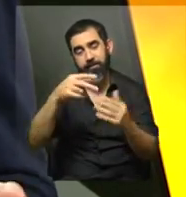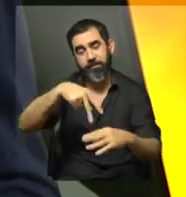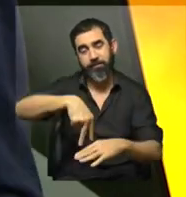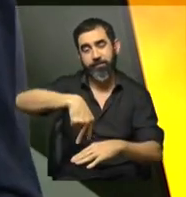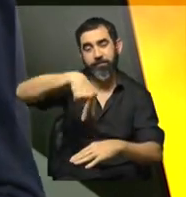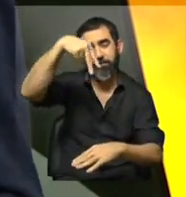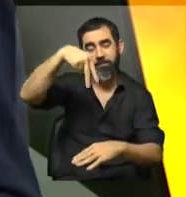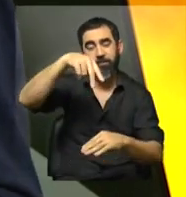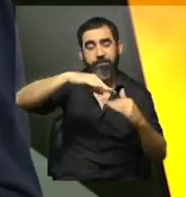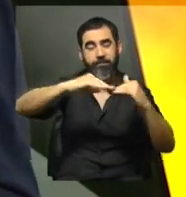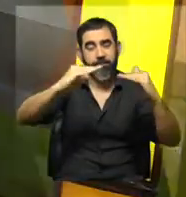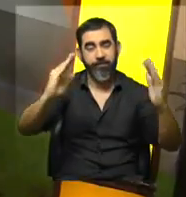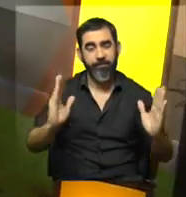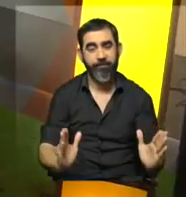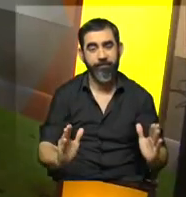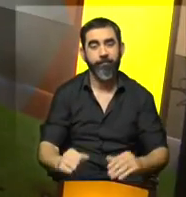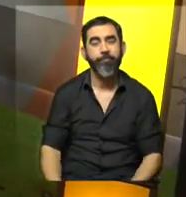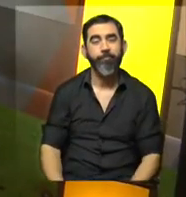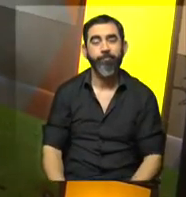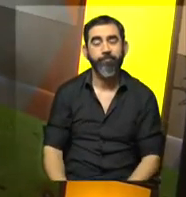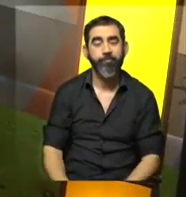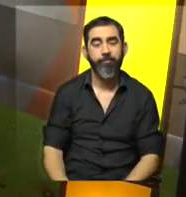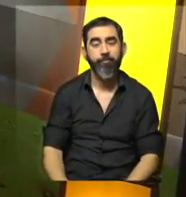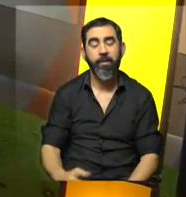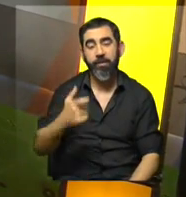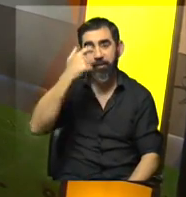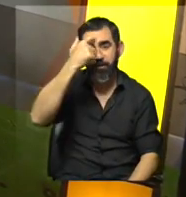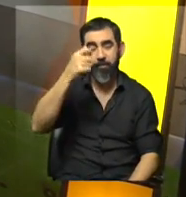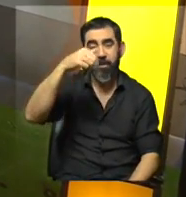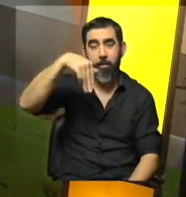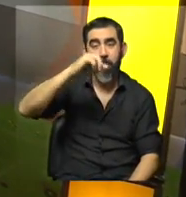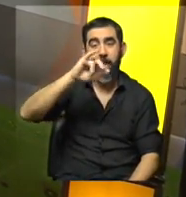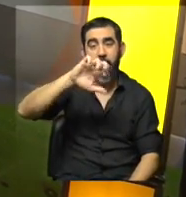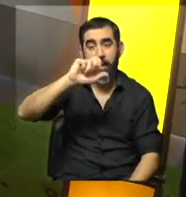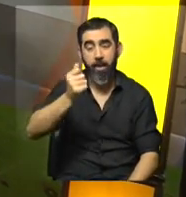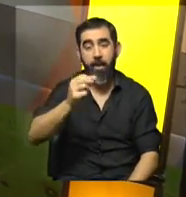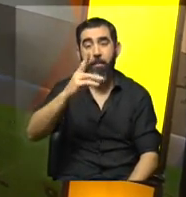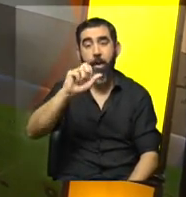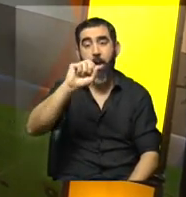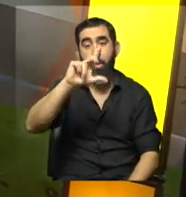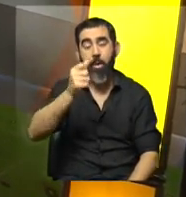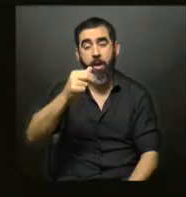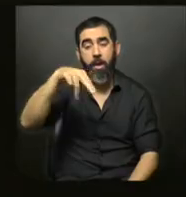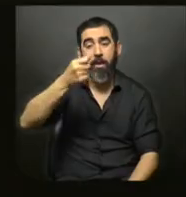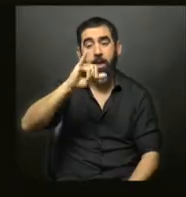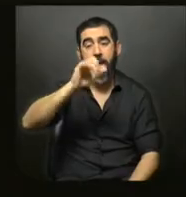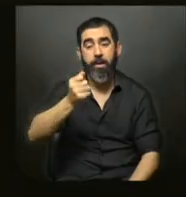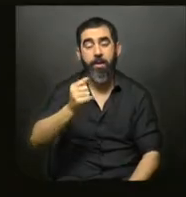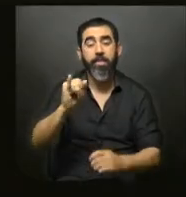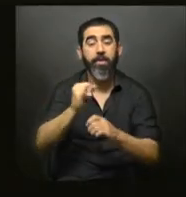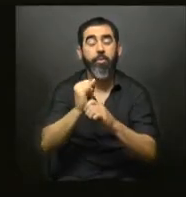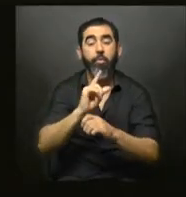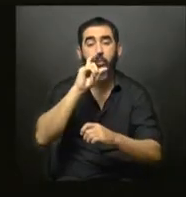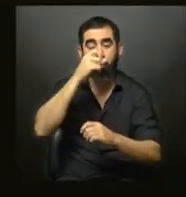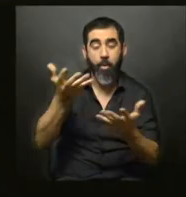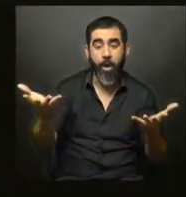lo que sería el escenario las científicas Mariela Volatti, Paula Céspedes y Natalia Odone del Instituto Pasteur de Montevideo. Y